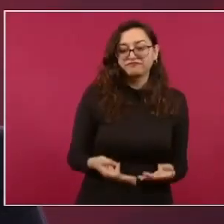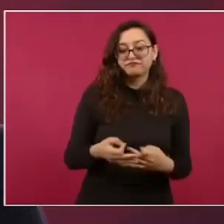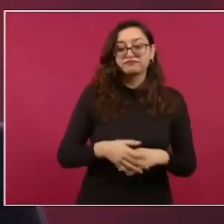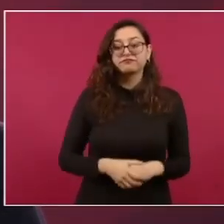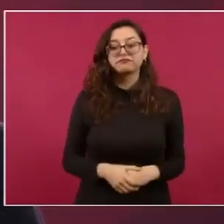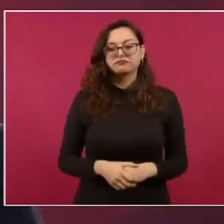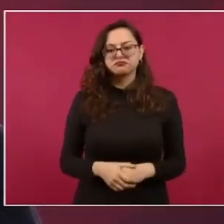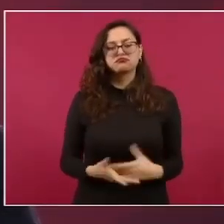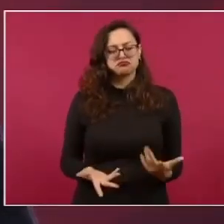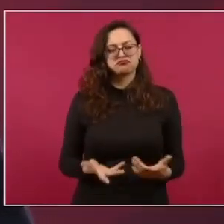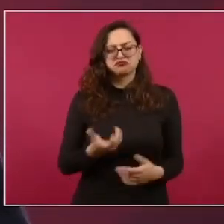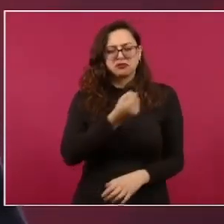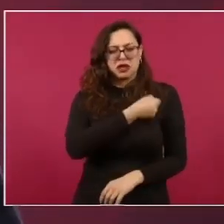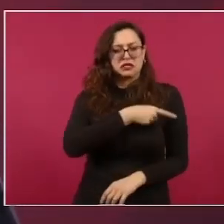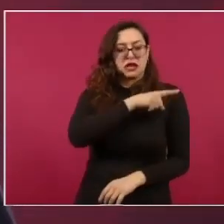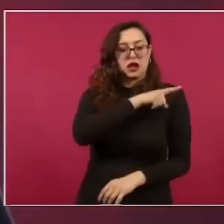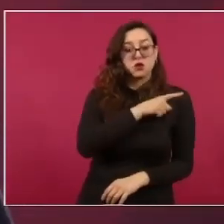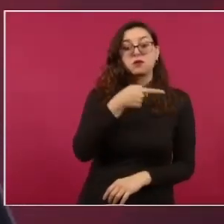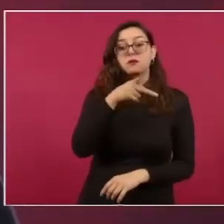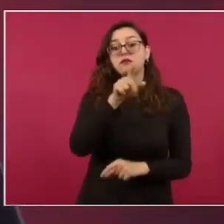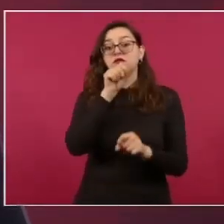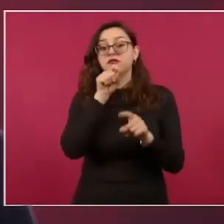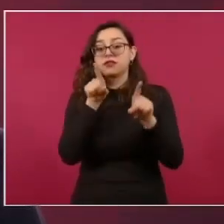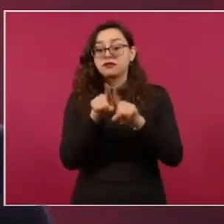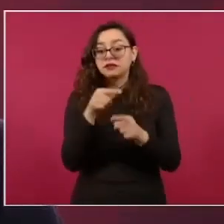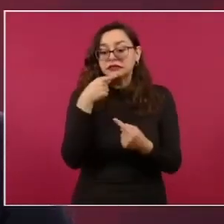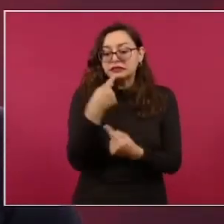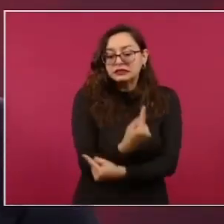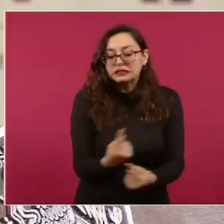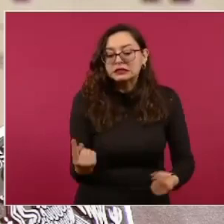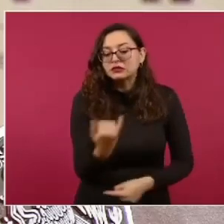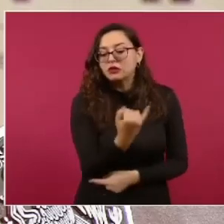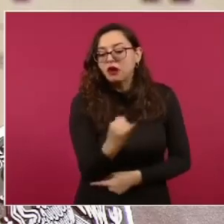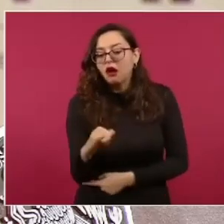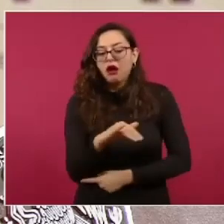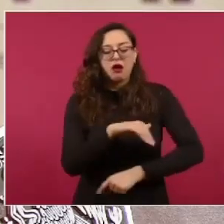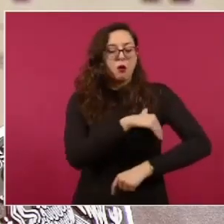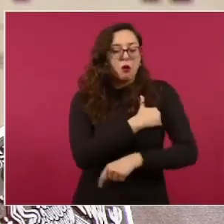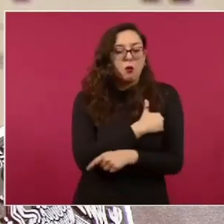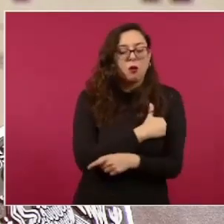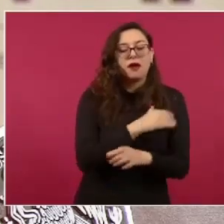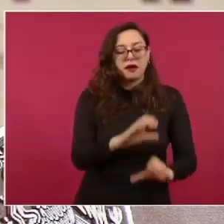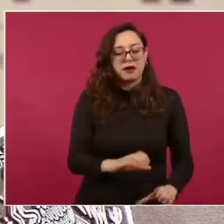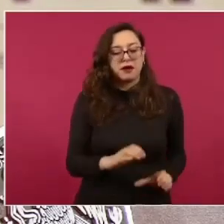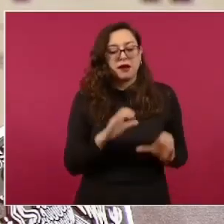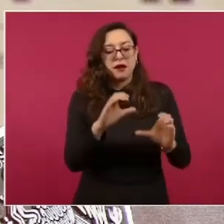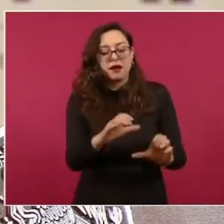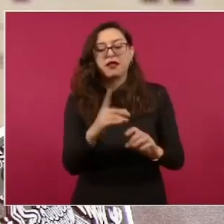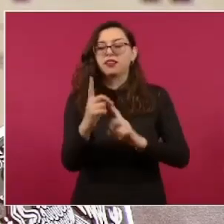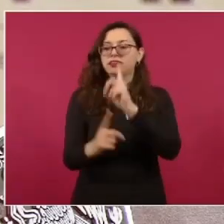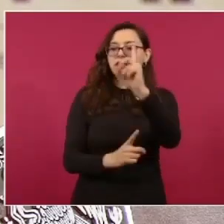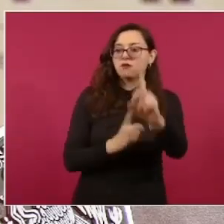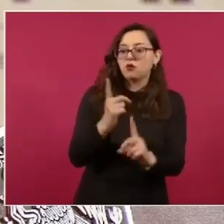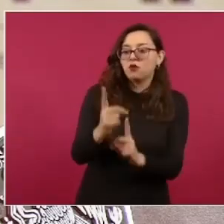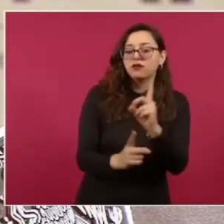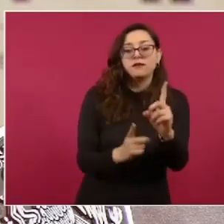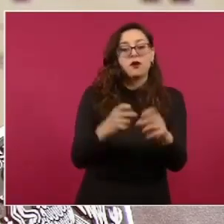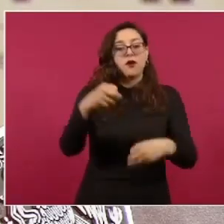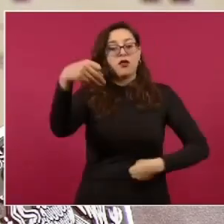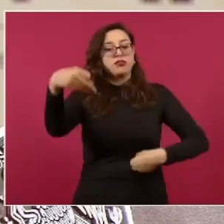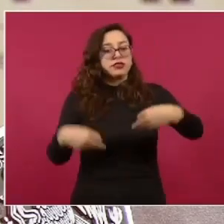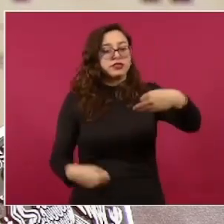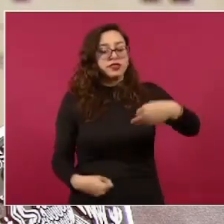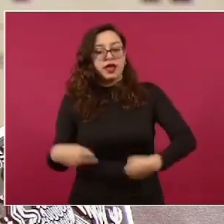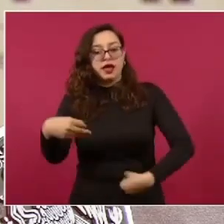a guarderías, a instalaciones deportivas, teatros, velatorios, por